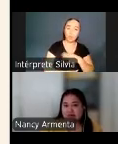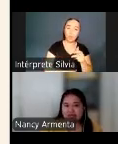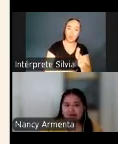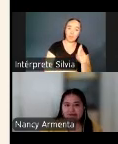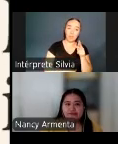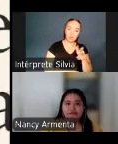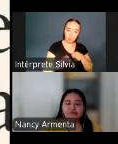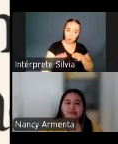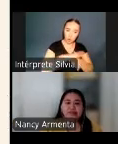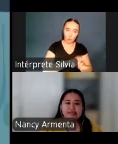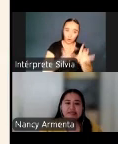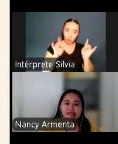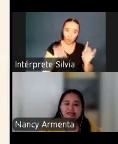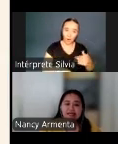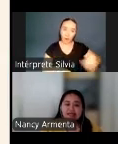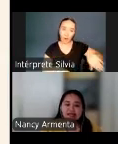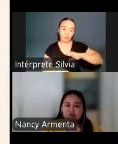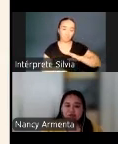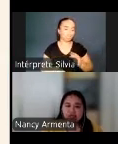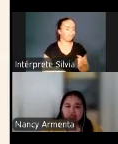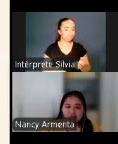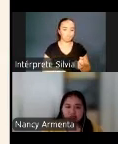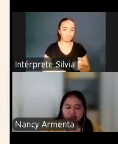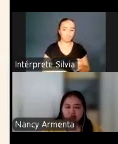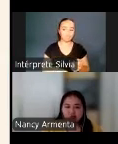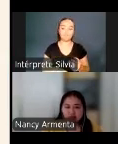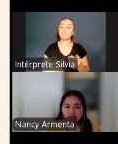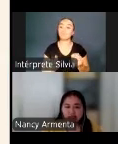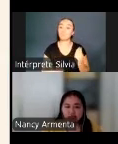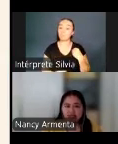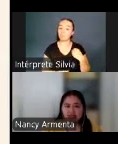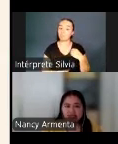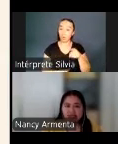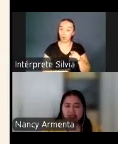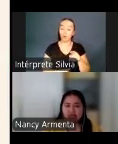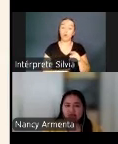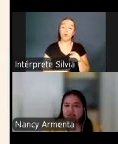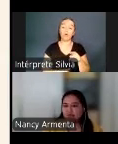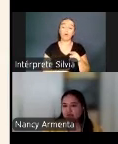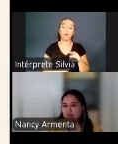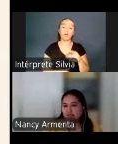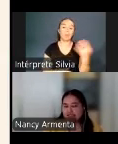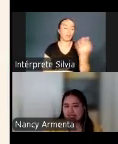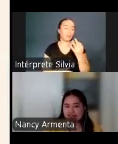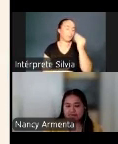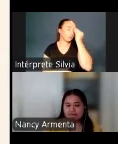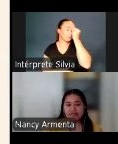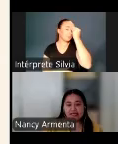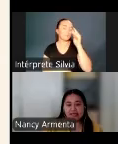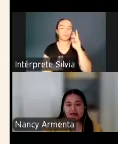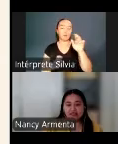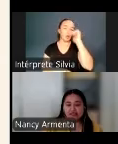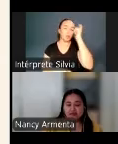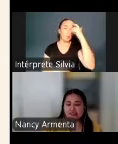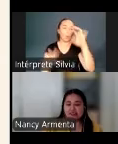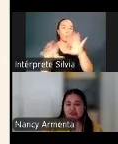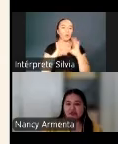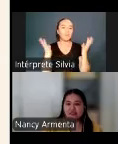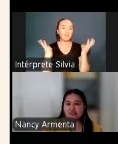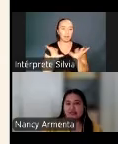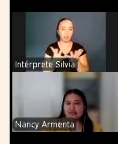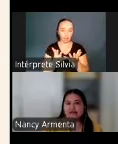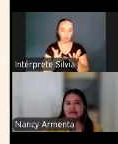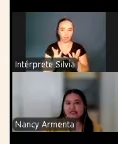misma manera. Y acompañado de esto, hay que considerar el concepto de universalidad. Muchas veces